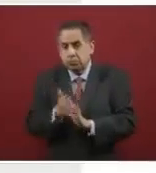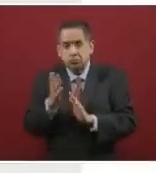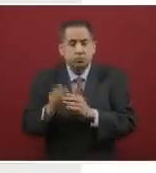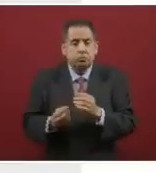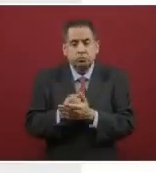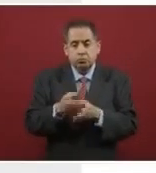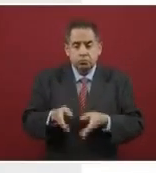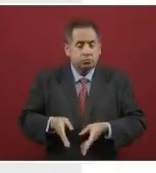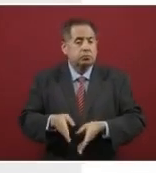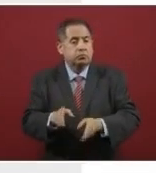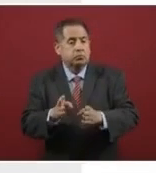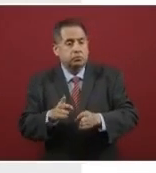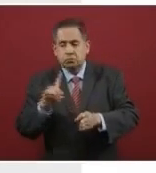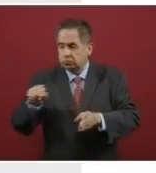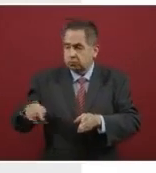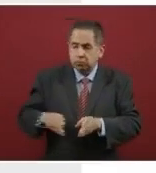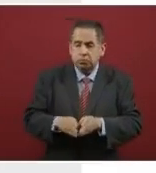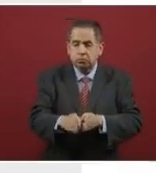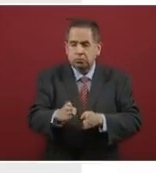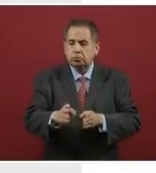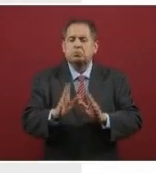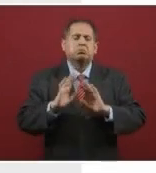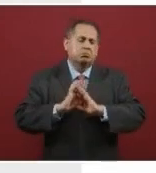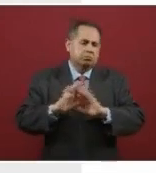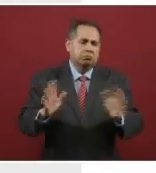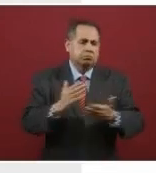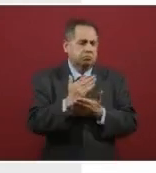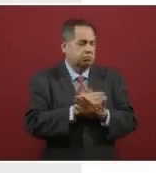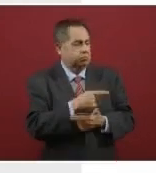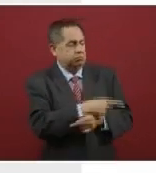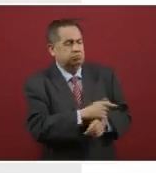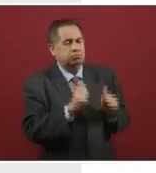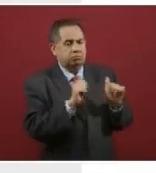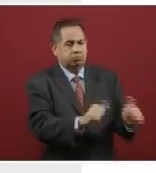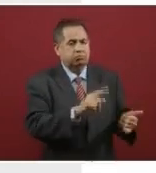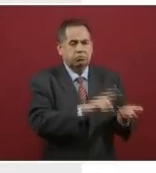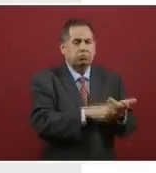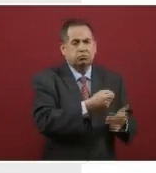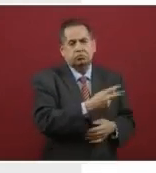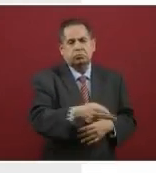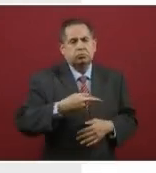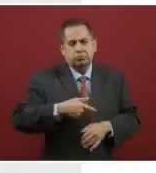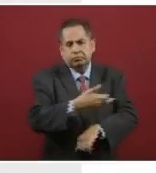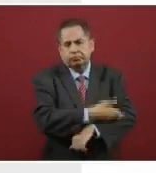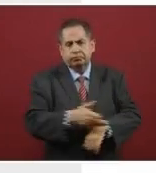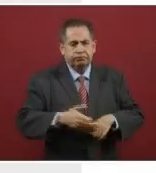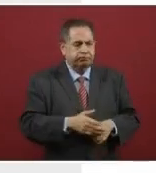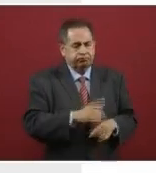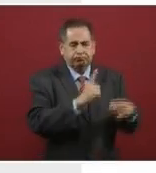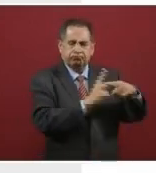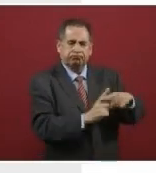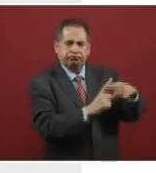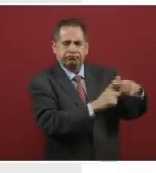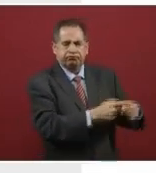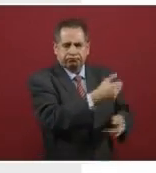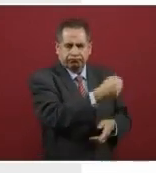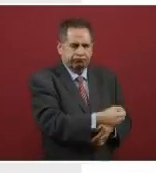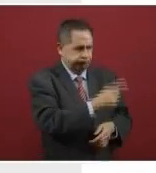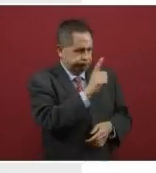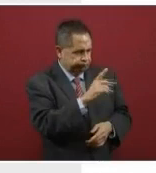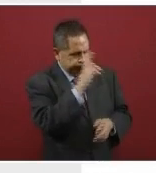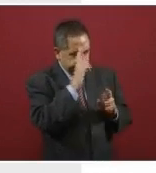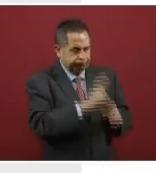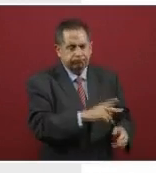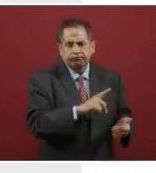y fue posible preservar esa zona con estas cenizas y estos restos que, platicado con los